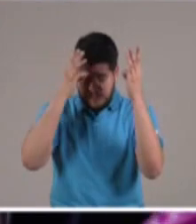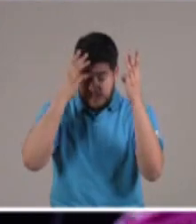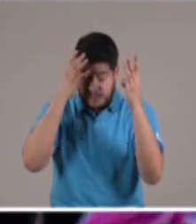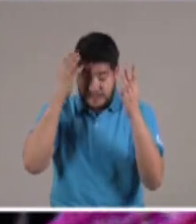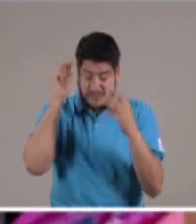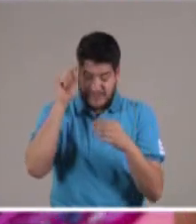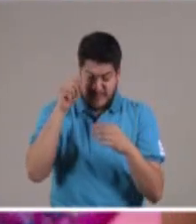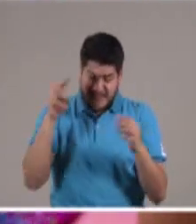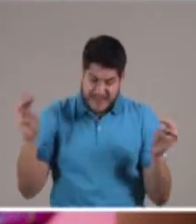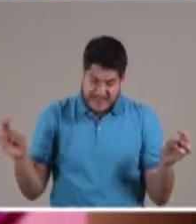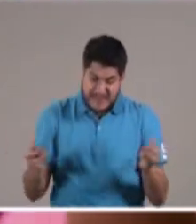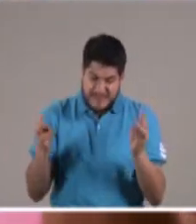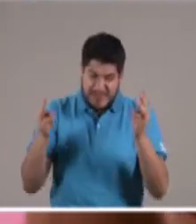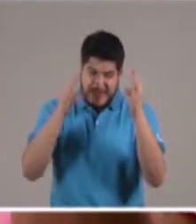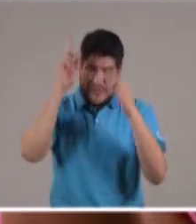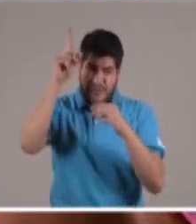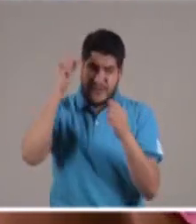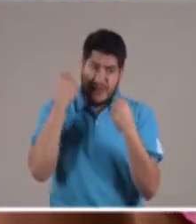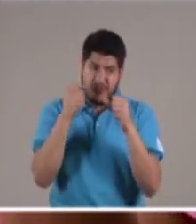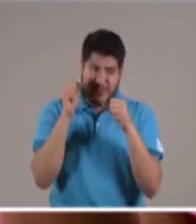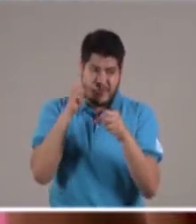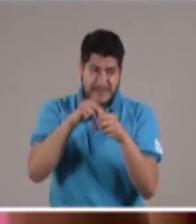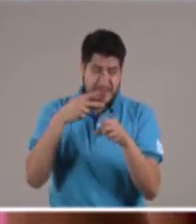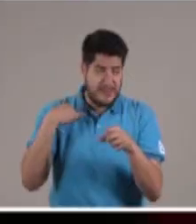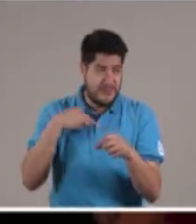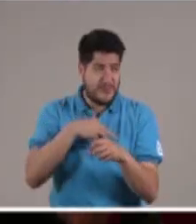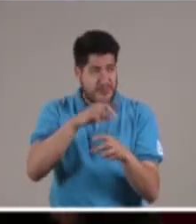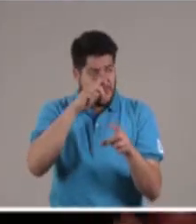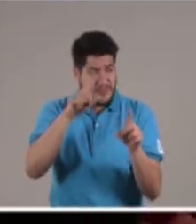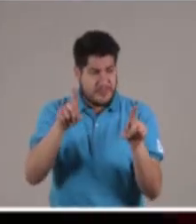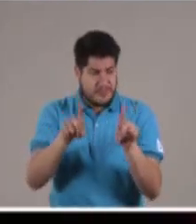ese milagro que operaste en nosotros también